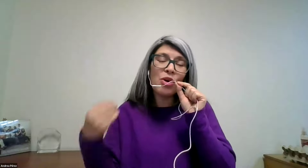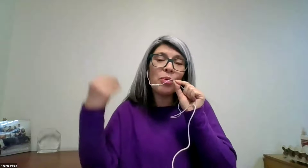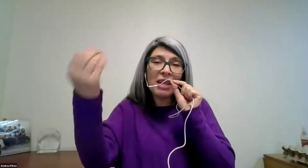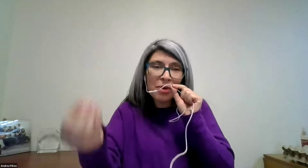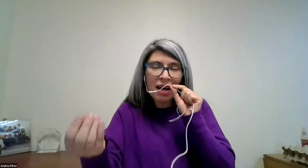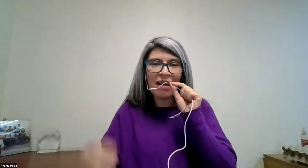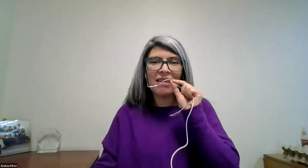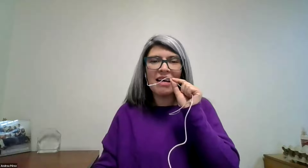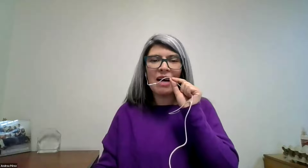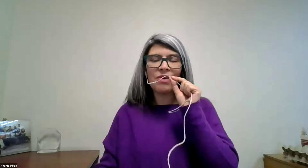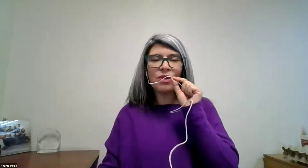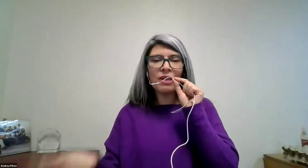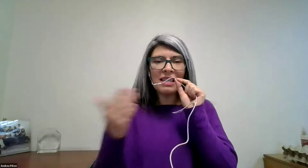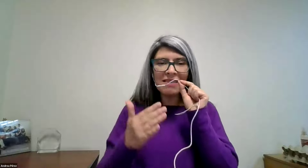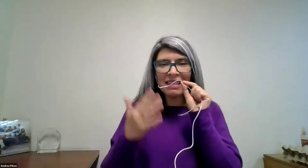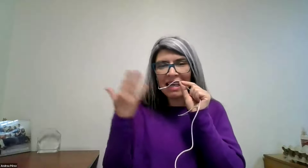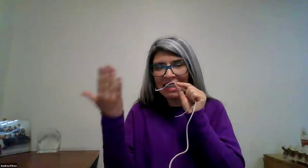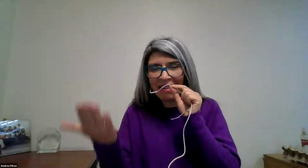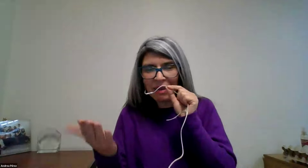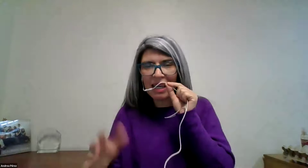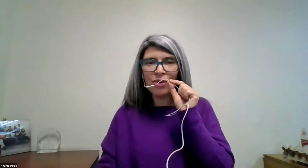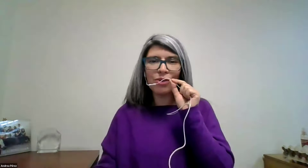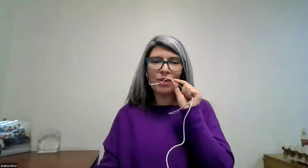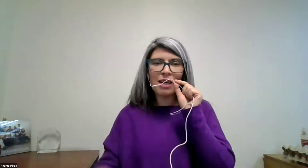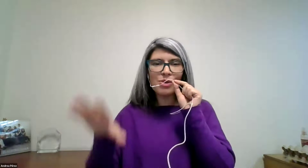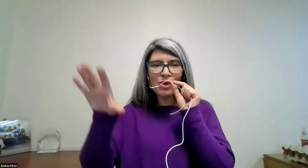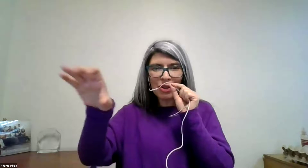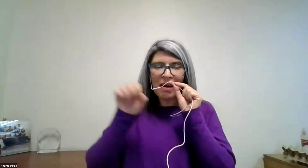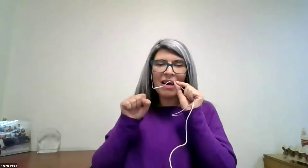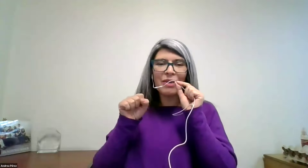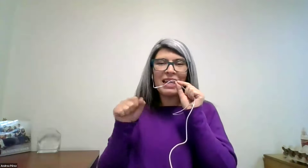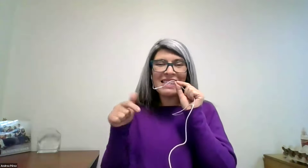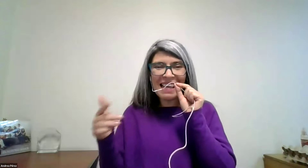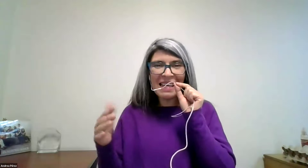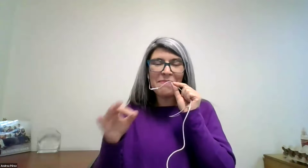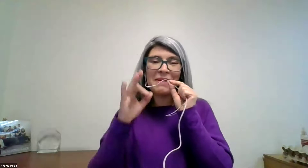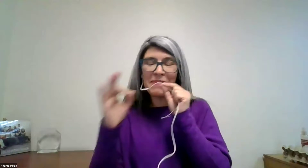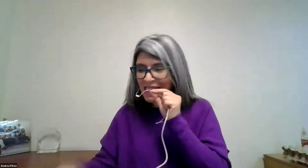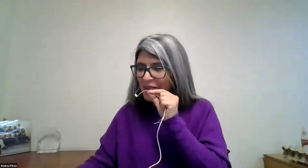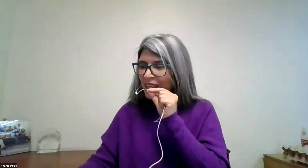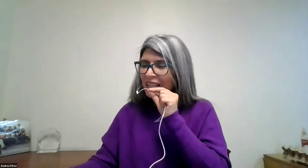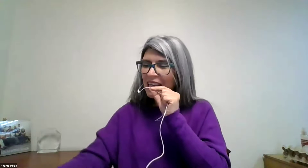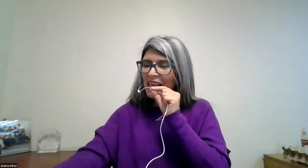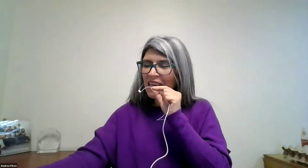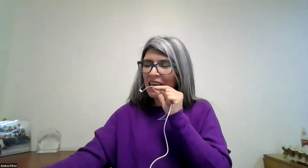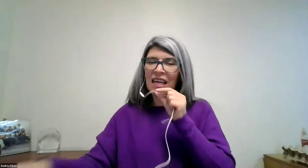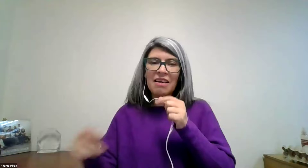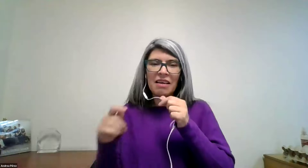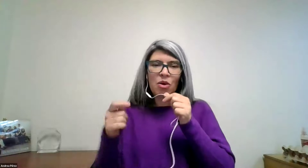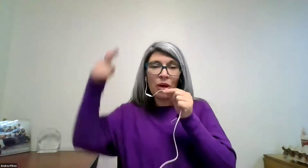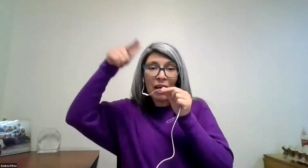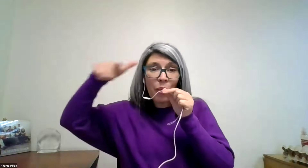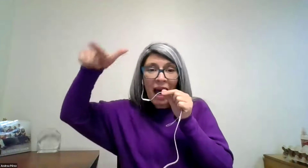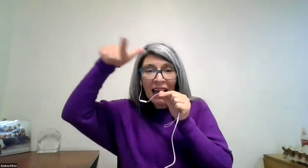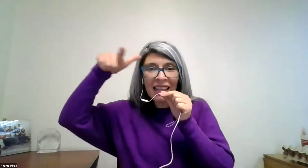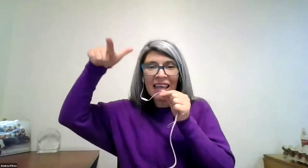eso no poníamos a Fabiola. Sebastián la estaba mirando en todo caso y tomaba algunas señas más específicas,